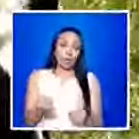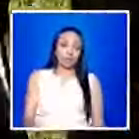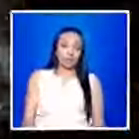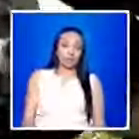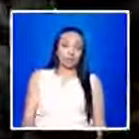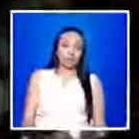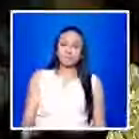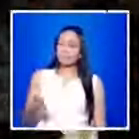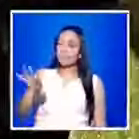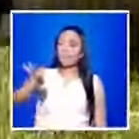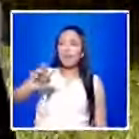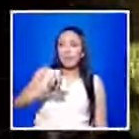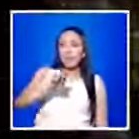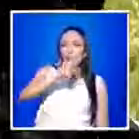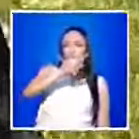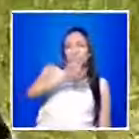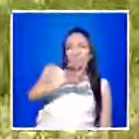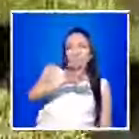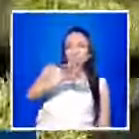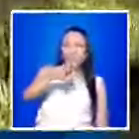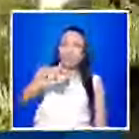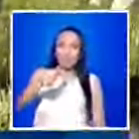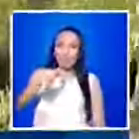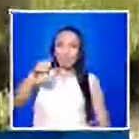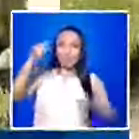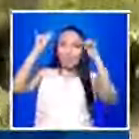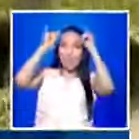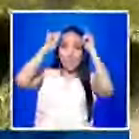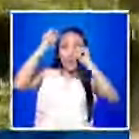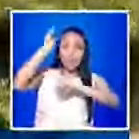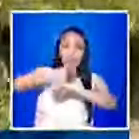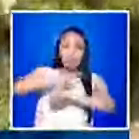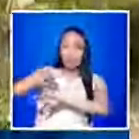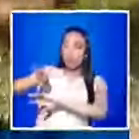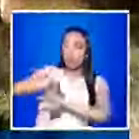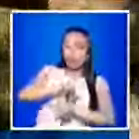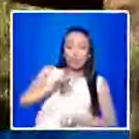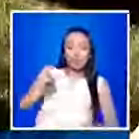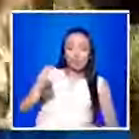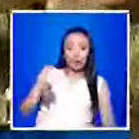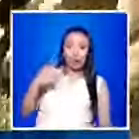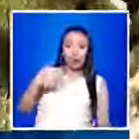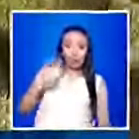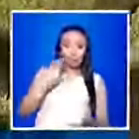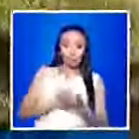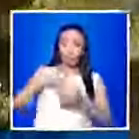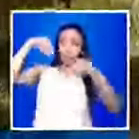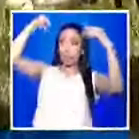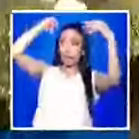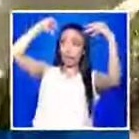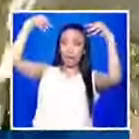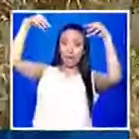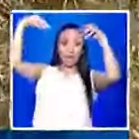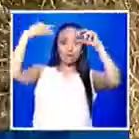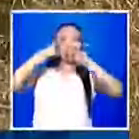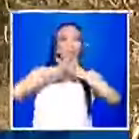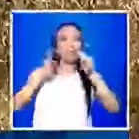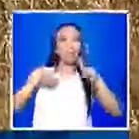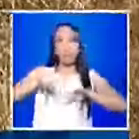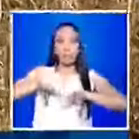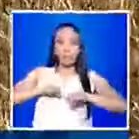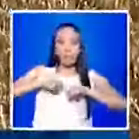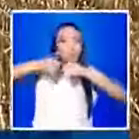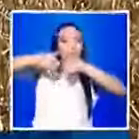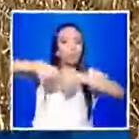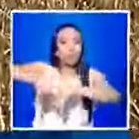sector se llevan entre 5 y 10 cabezas de ganado al día. Los vecinos han colocado cámaras, pero nada detiene la ola de robos. Así